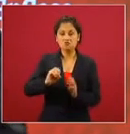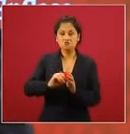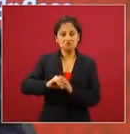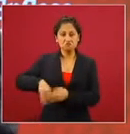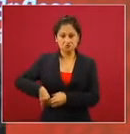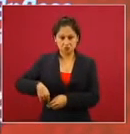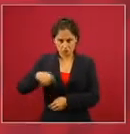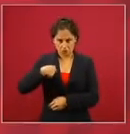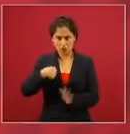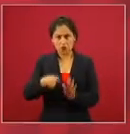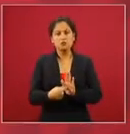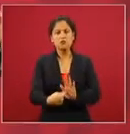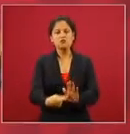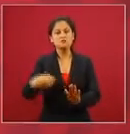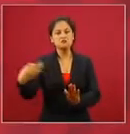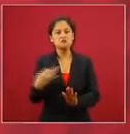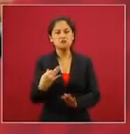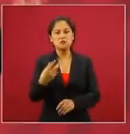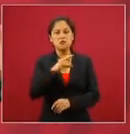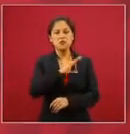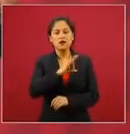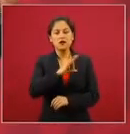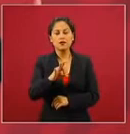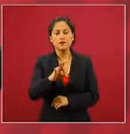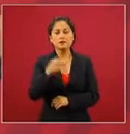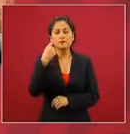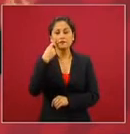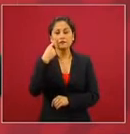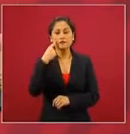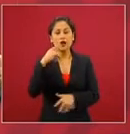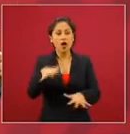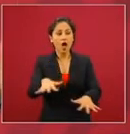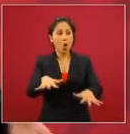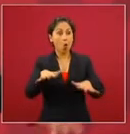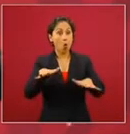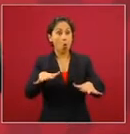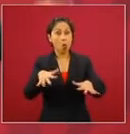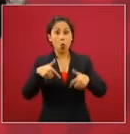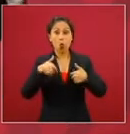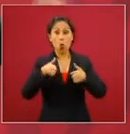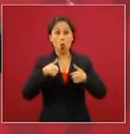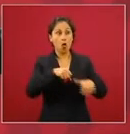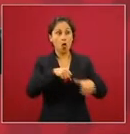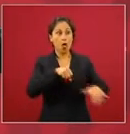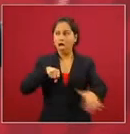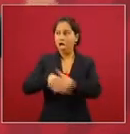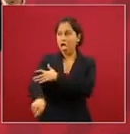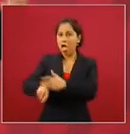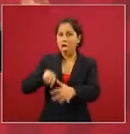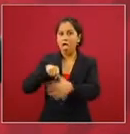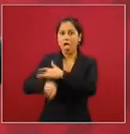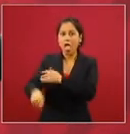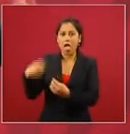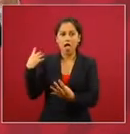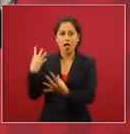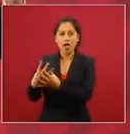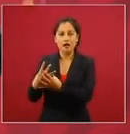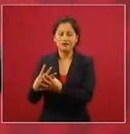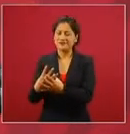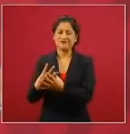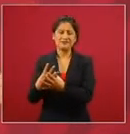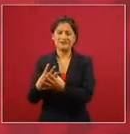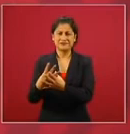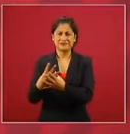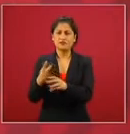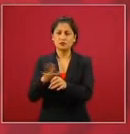de que sin lo espectacular, meter a la cárcel, ¿no? Porque eso es lo que se